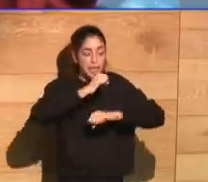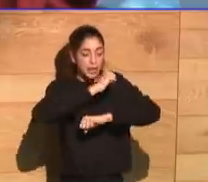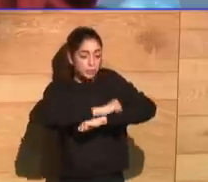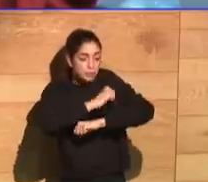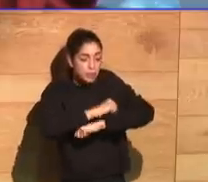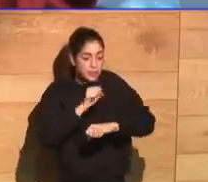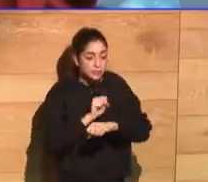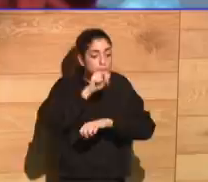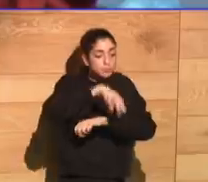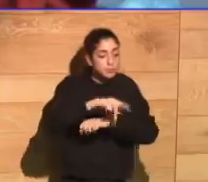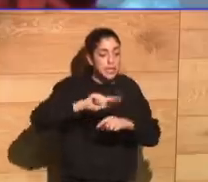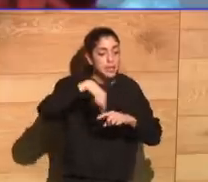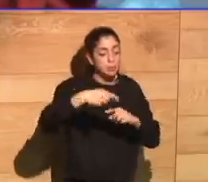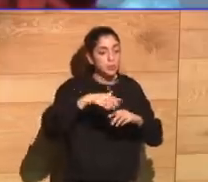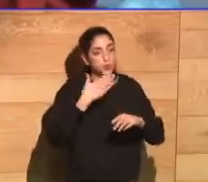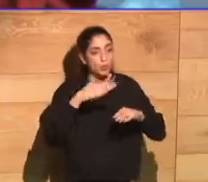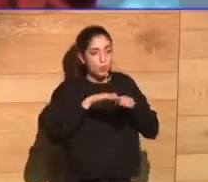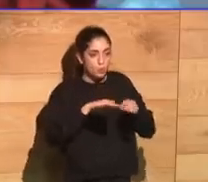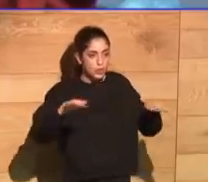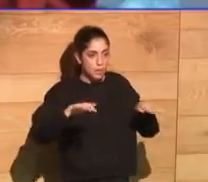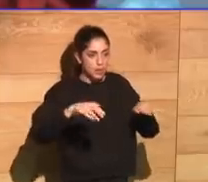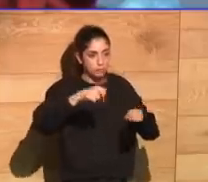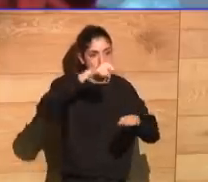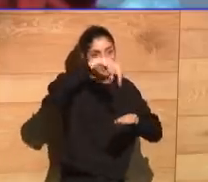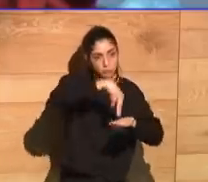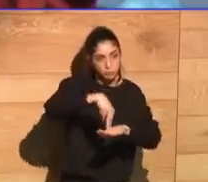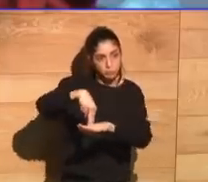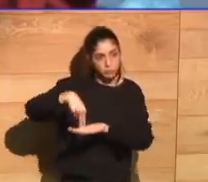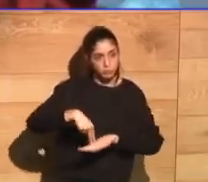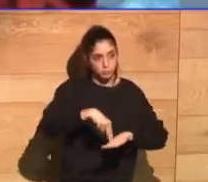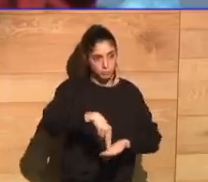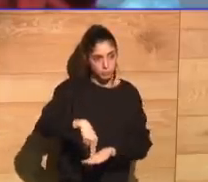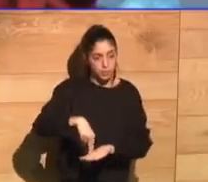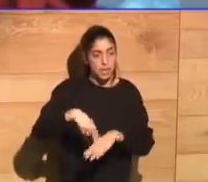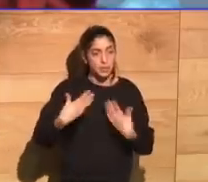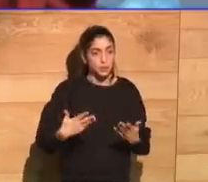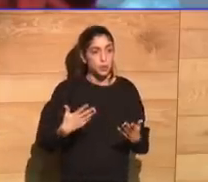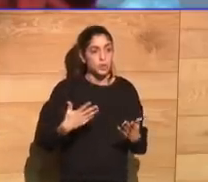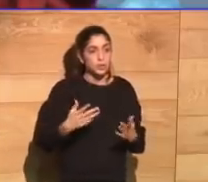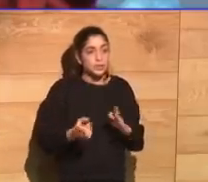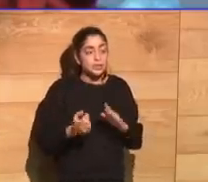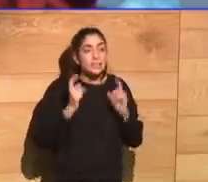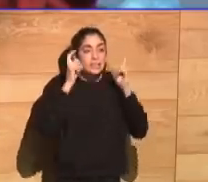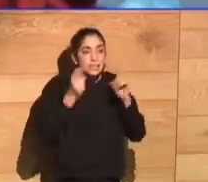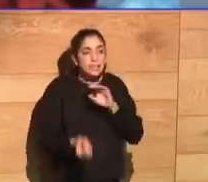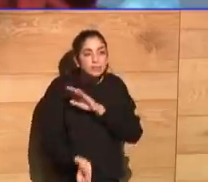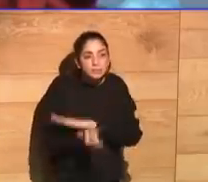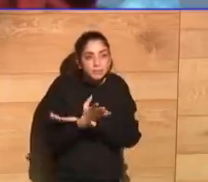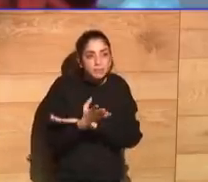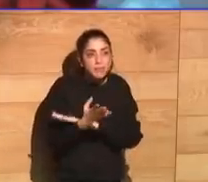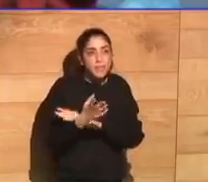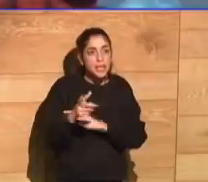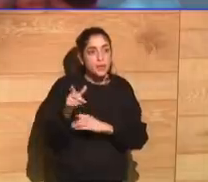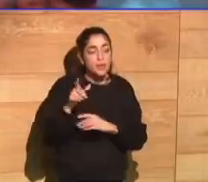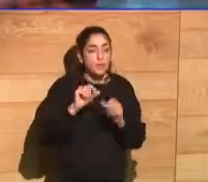y aterrizando en una tabla. Entonces hubo que crear una nueva manera de filmar, de la que